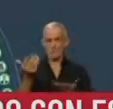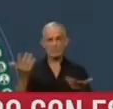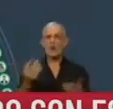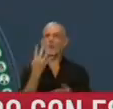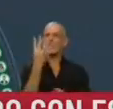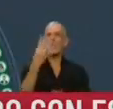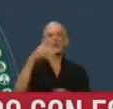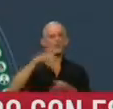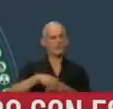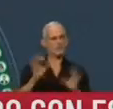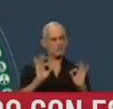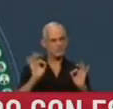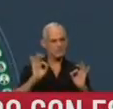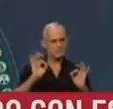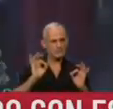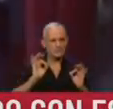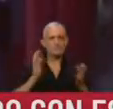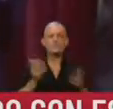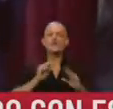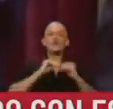¿se gana o se pierde?